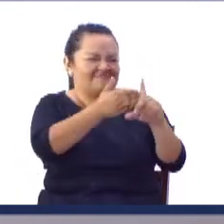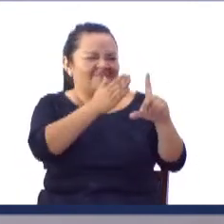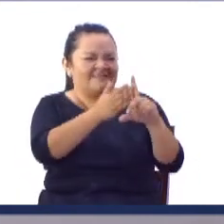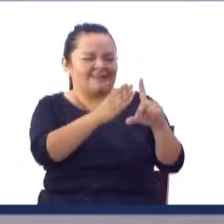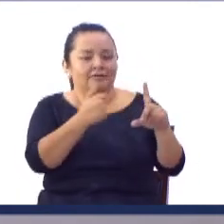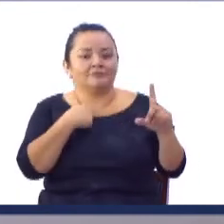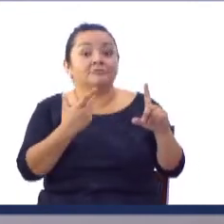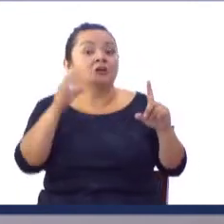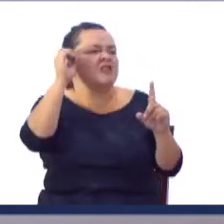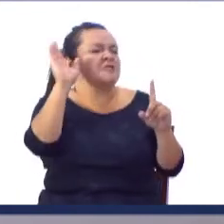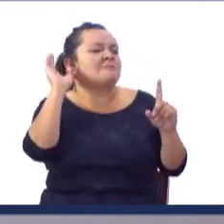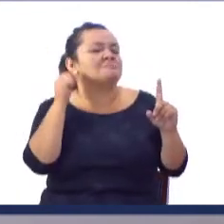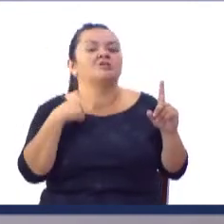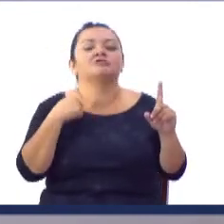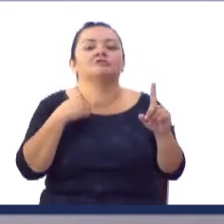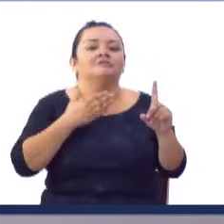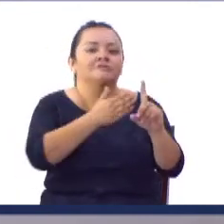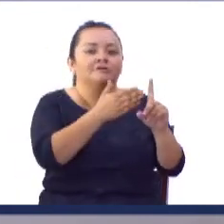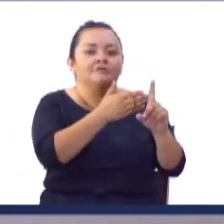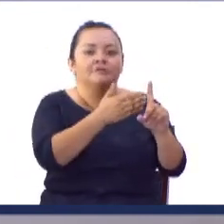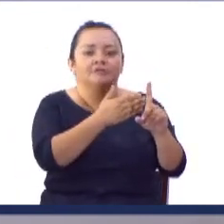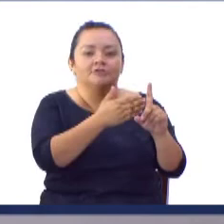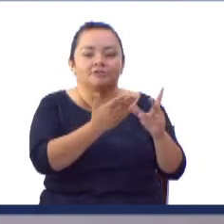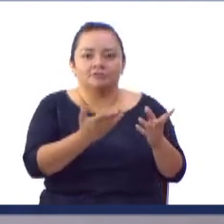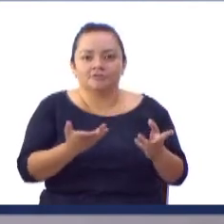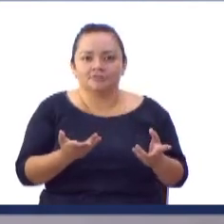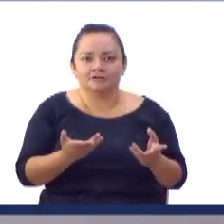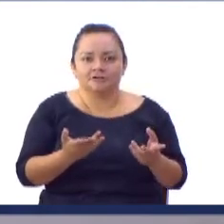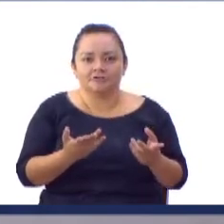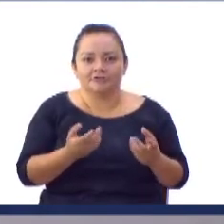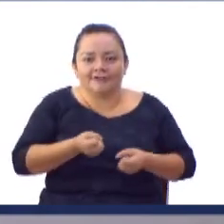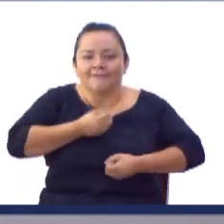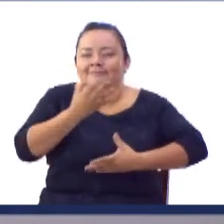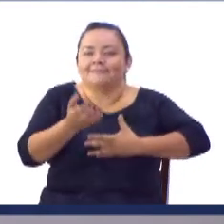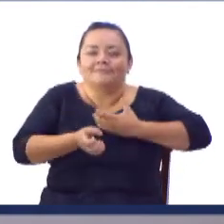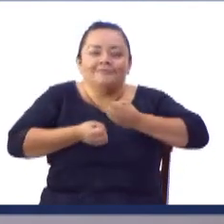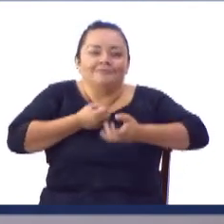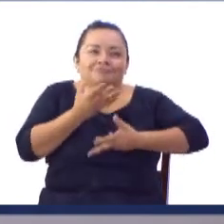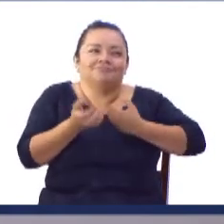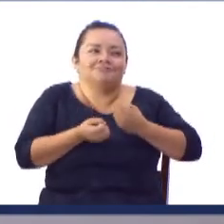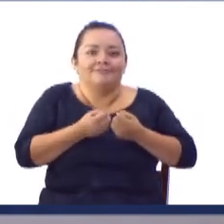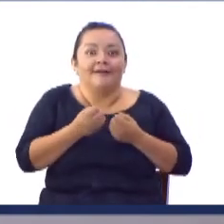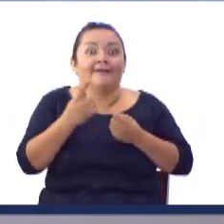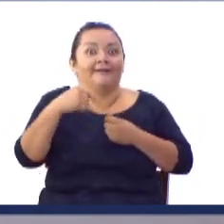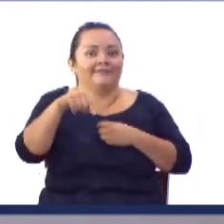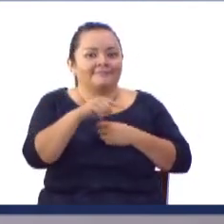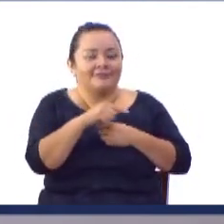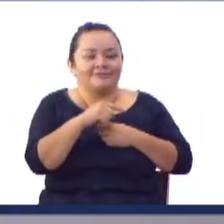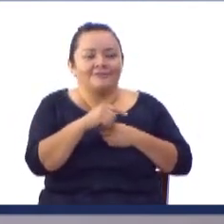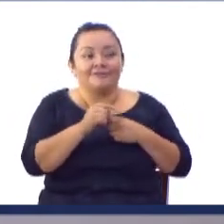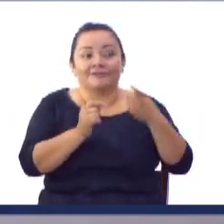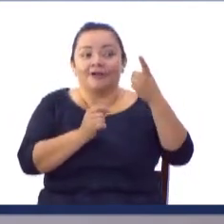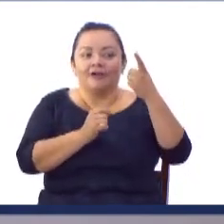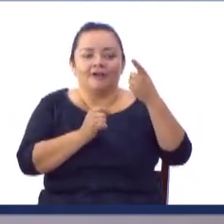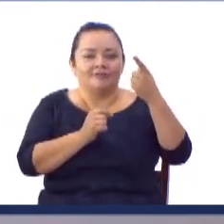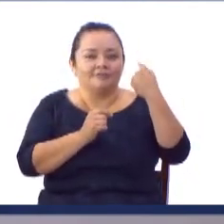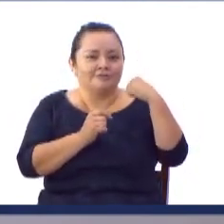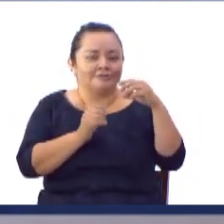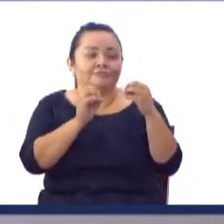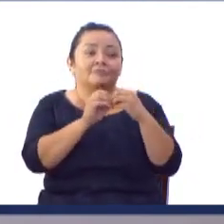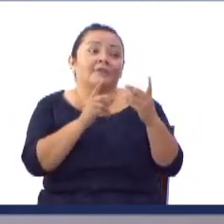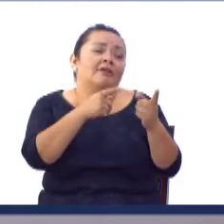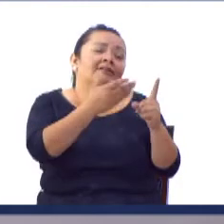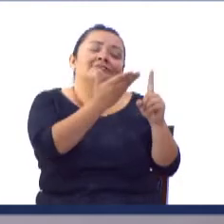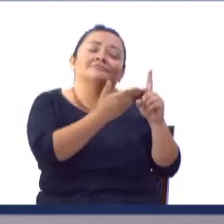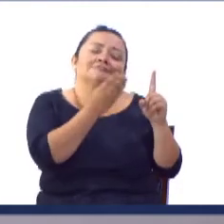hoy tiene hasta más opinión que decir porque le fluye me entiende no voy a hacer que sea el novio del que legó un no que es un